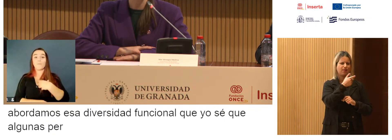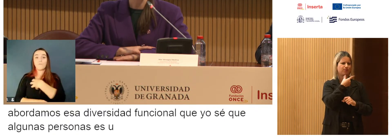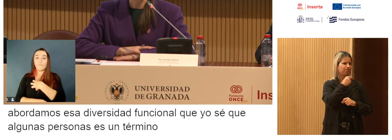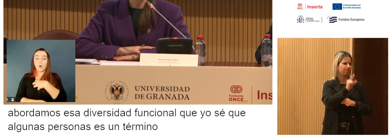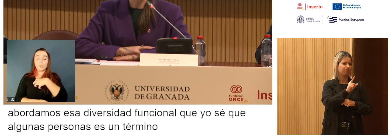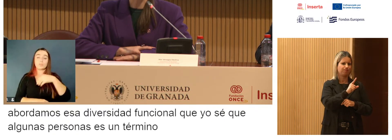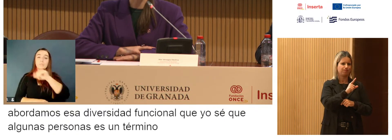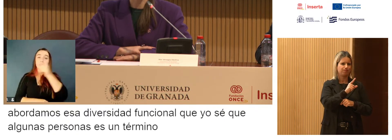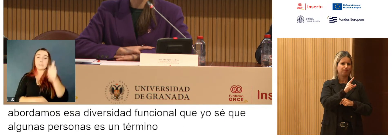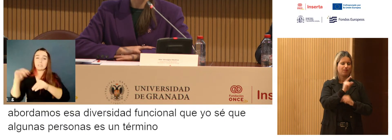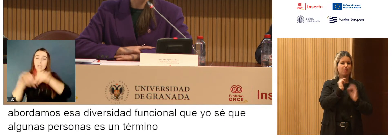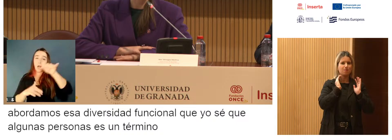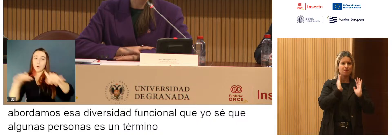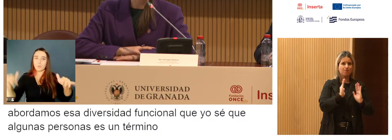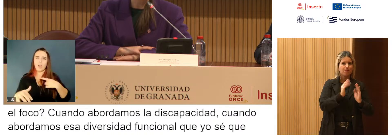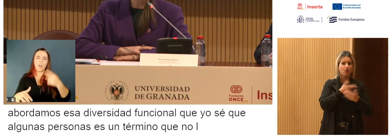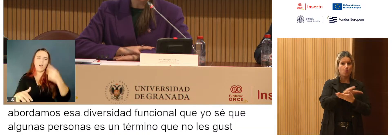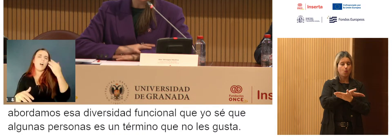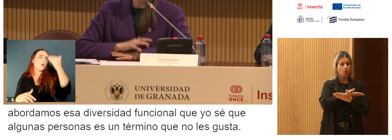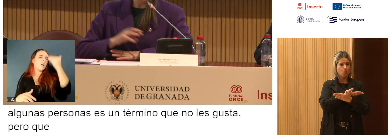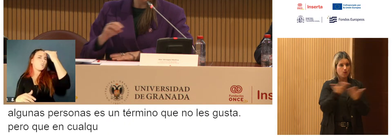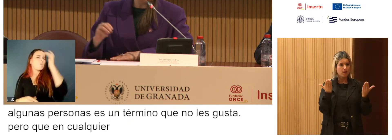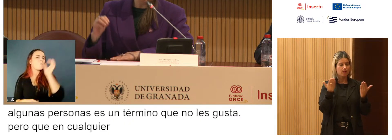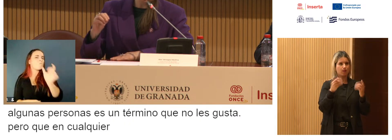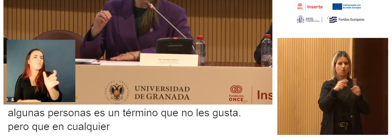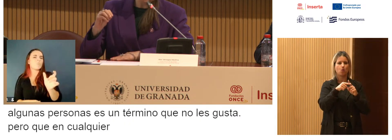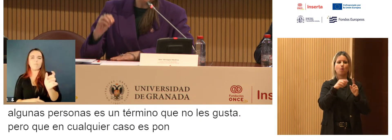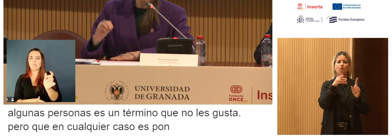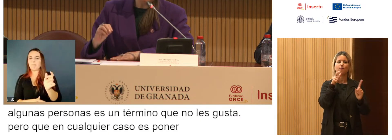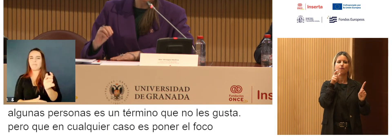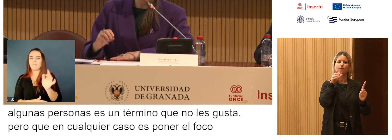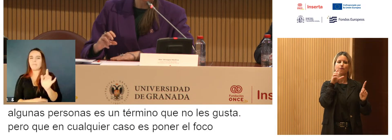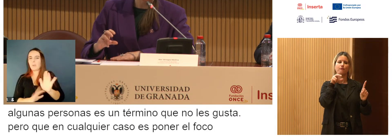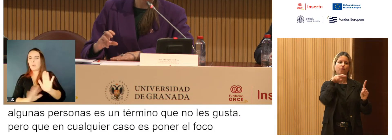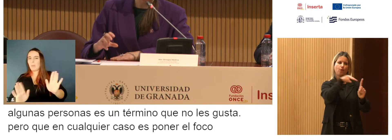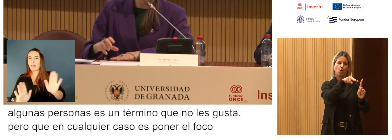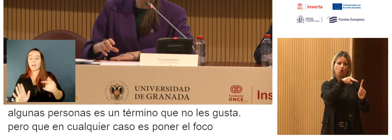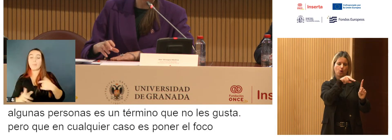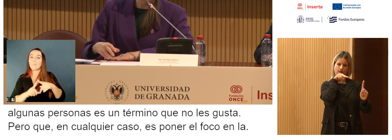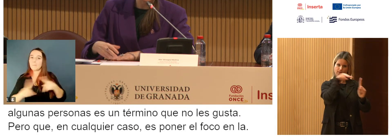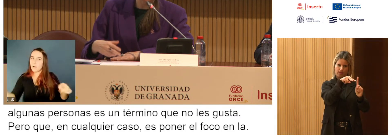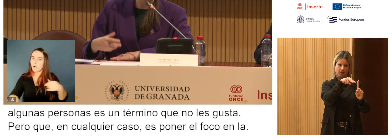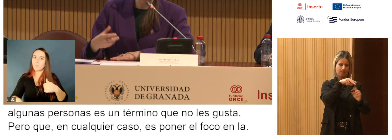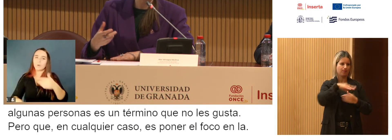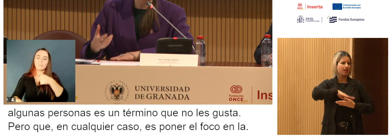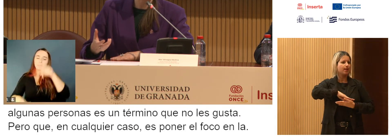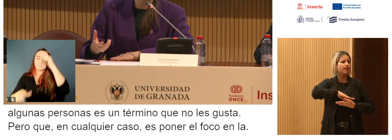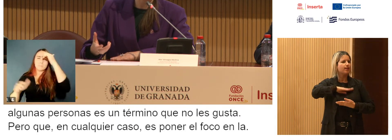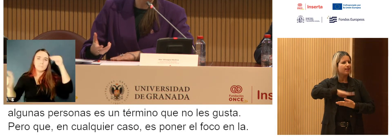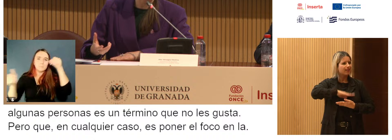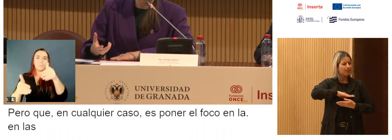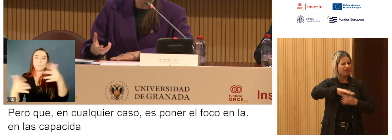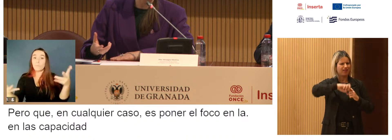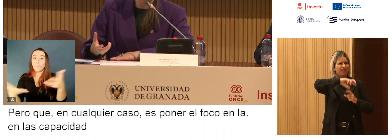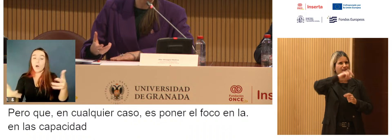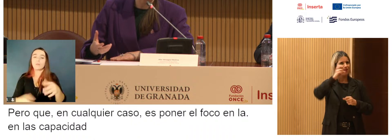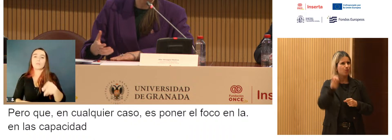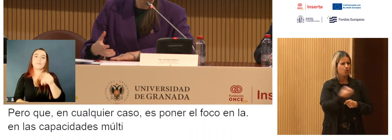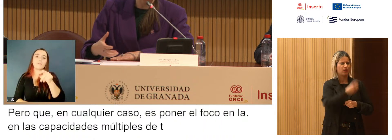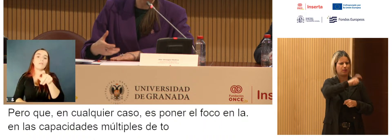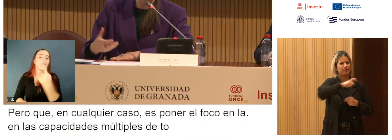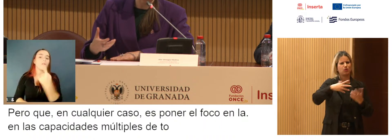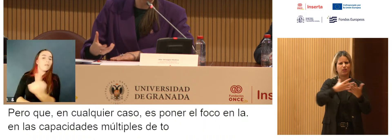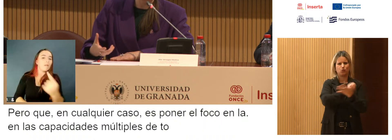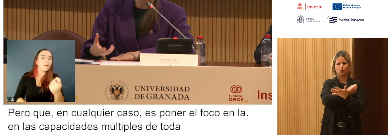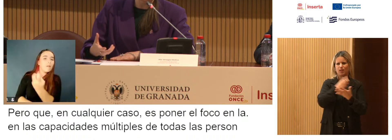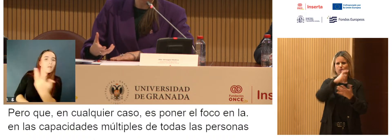gusta, pero que en cualquier caso es poner el foco en las capacidades múltiples de todas las personas, en lo